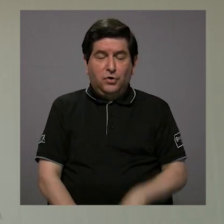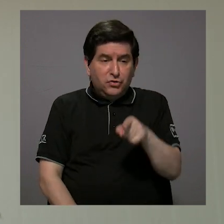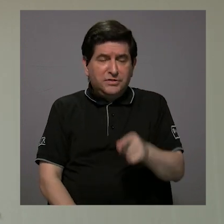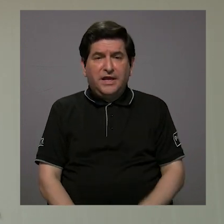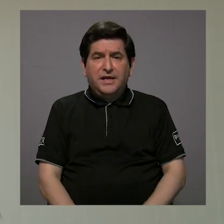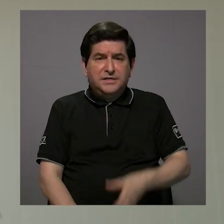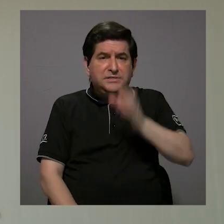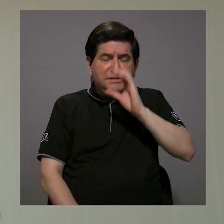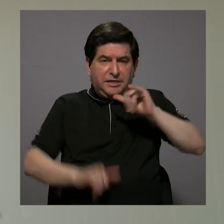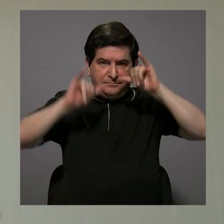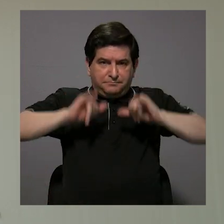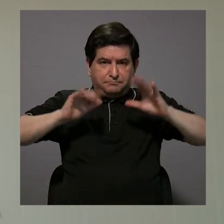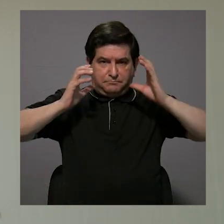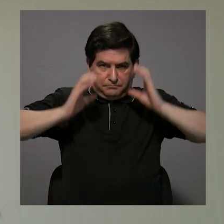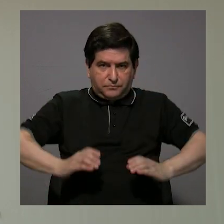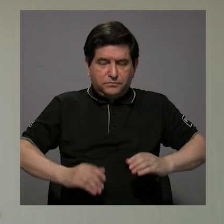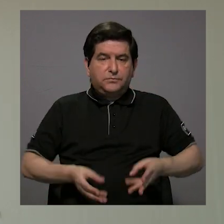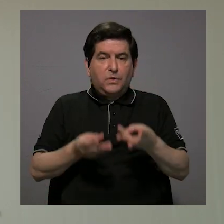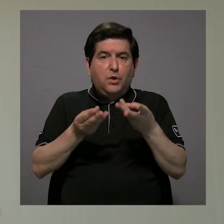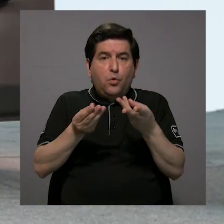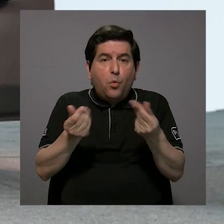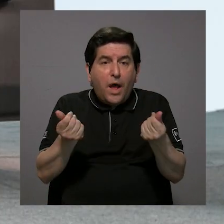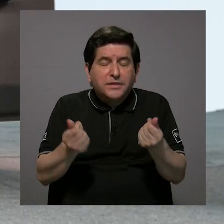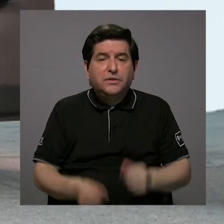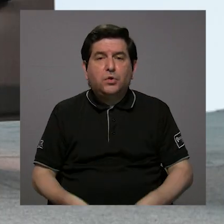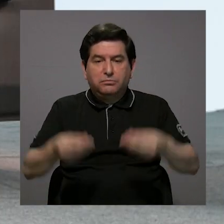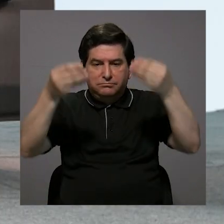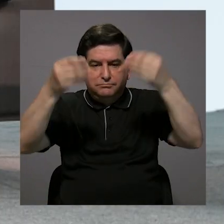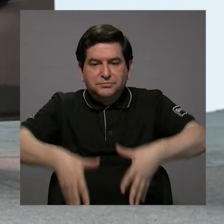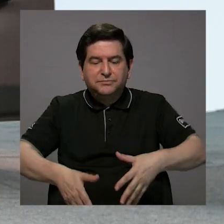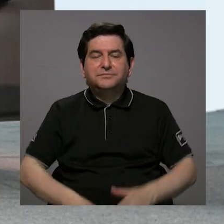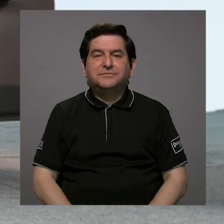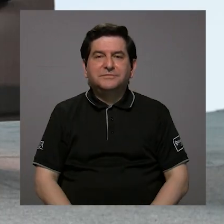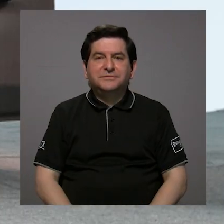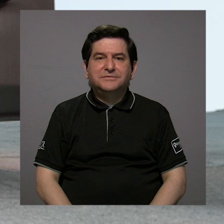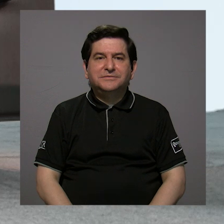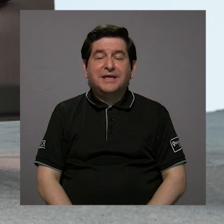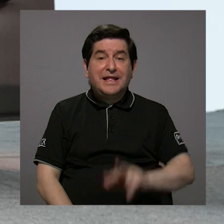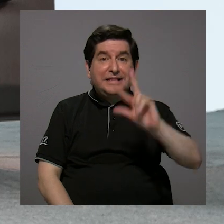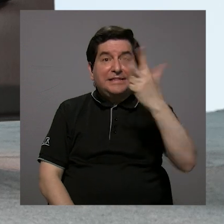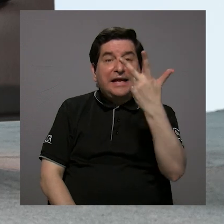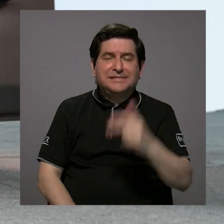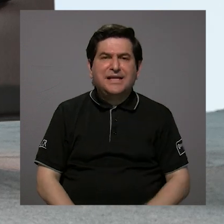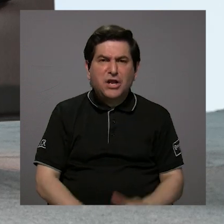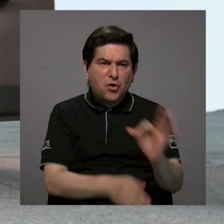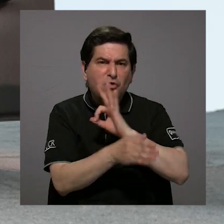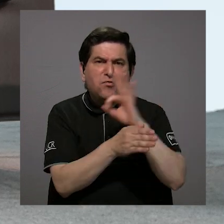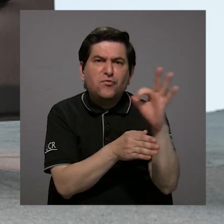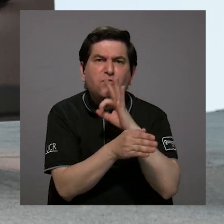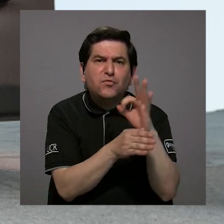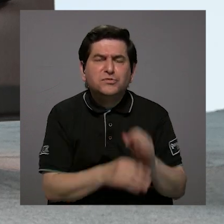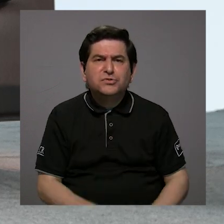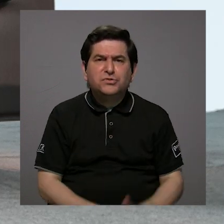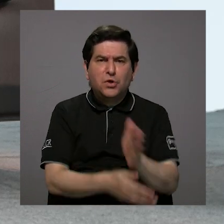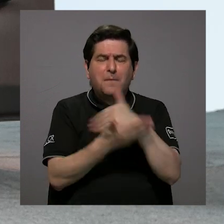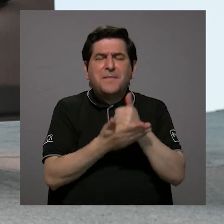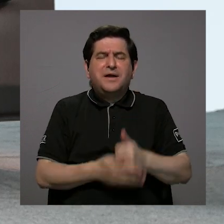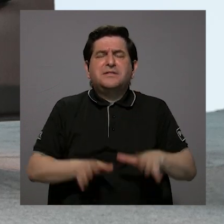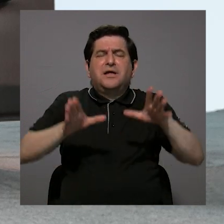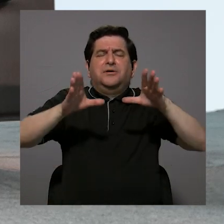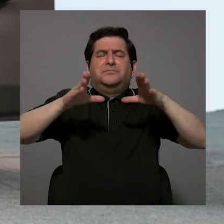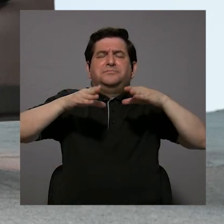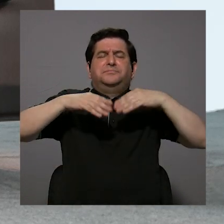tanto de ese líquido se conserva en el cuerpo y cuánto pierden. Y tercero, cómo funciona la parte